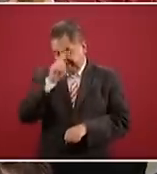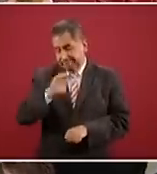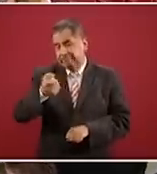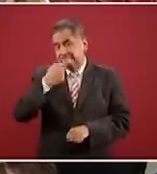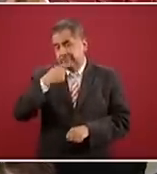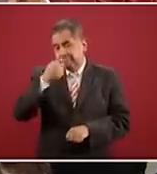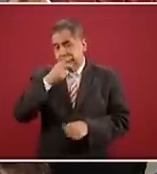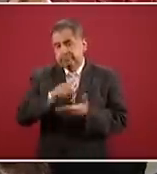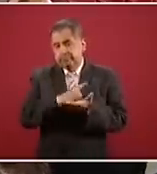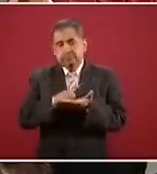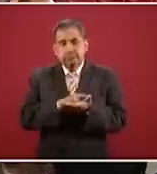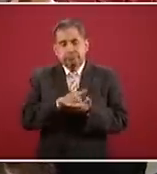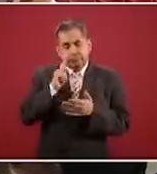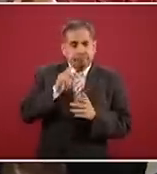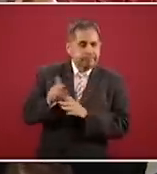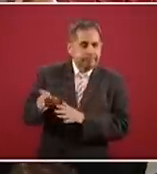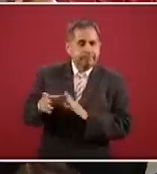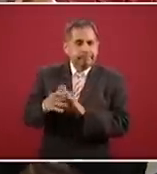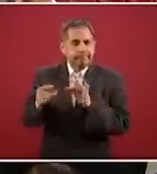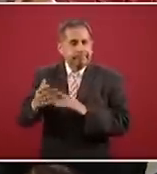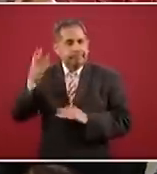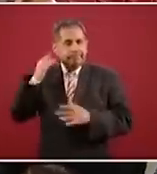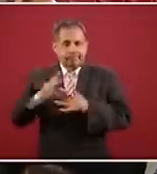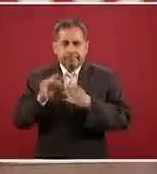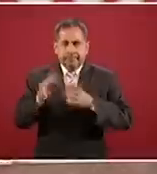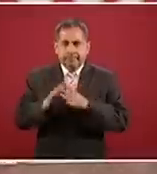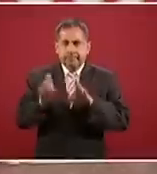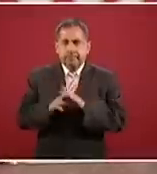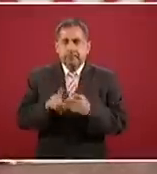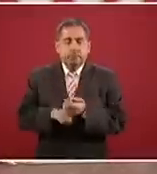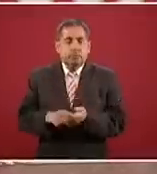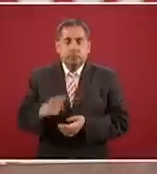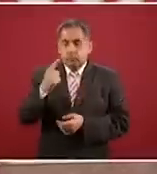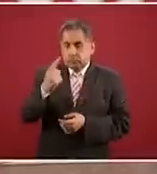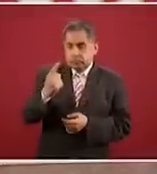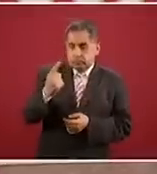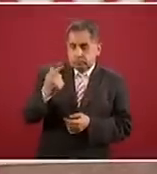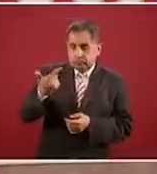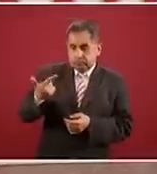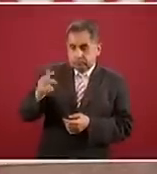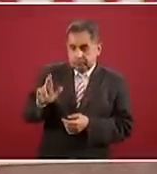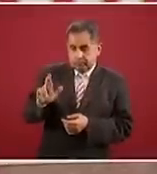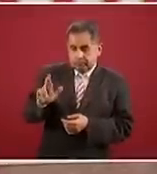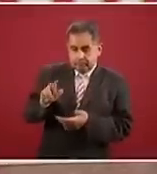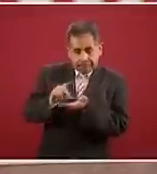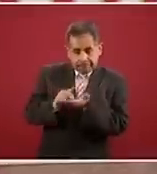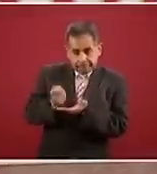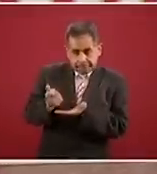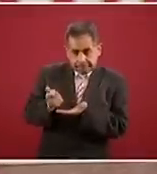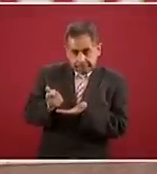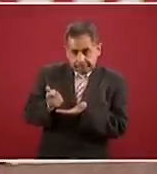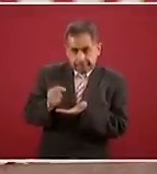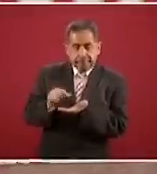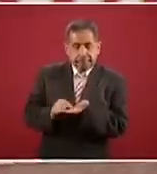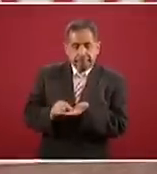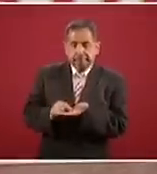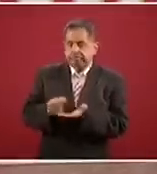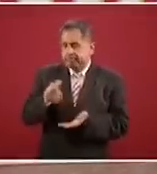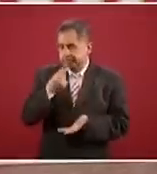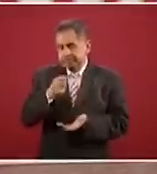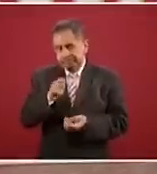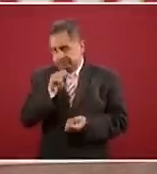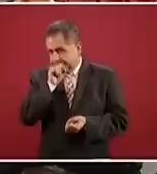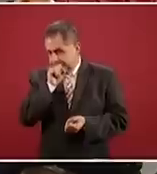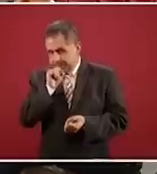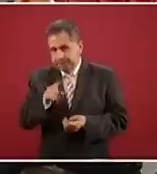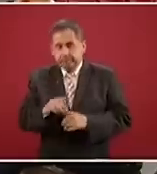Una dosis, y ya lo habíamos mencionado en anteriores ocasiones, es un gramo de este fentanilo. En el caso